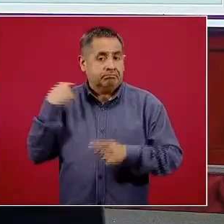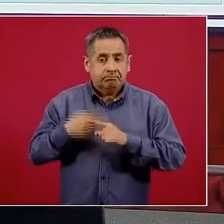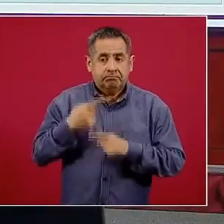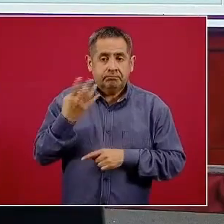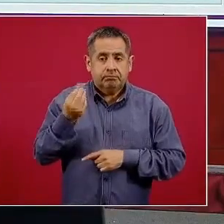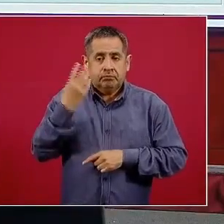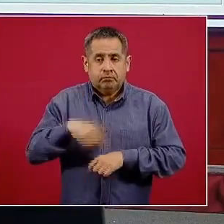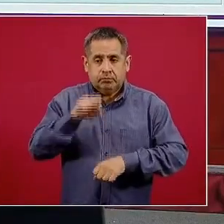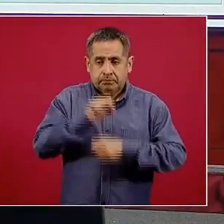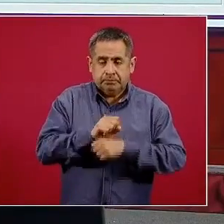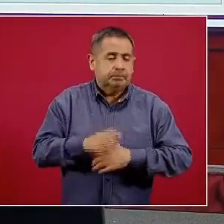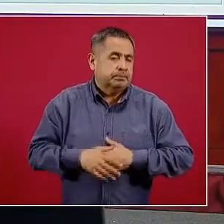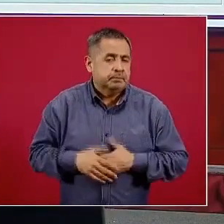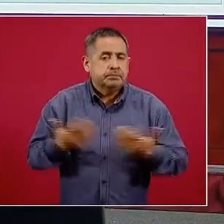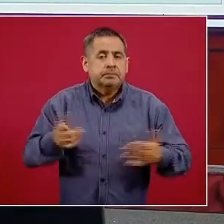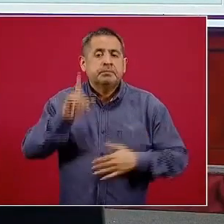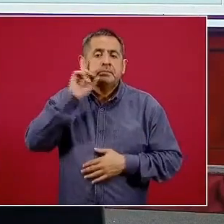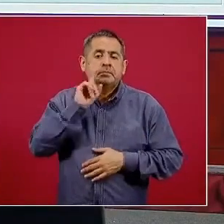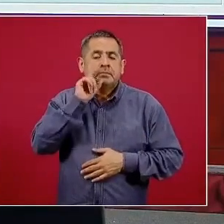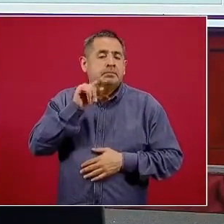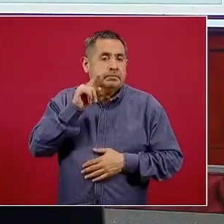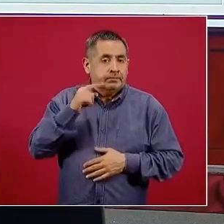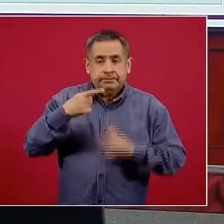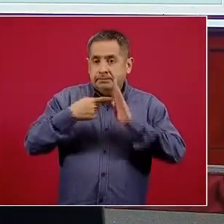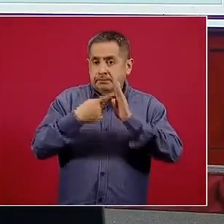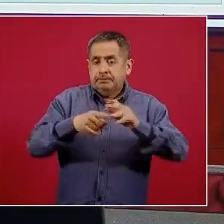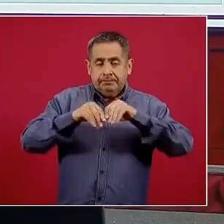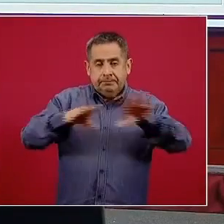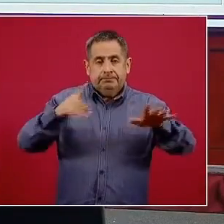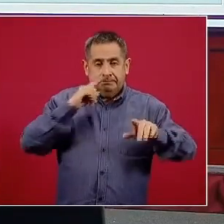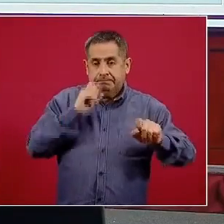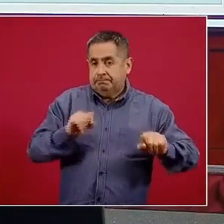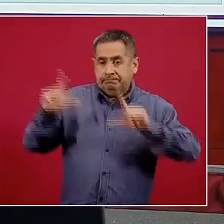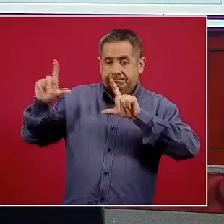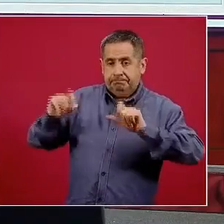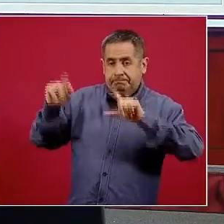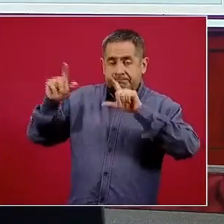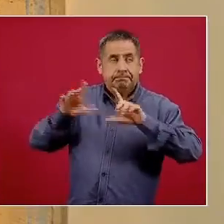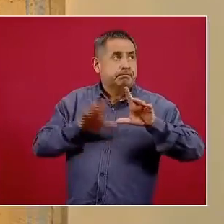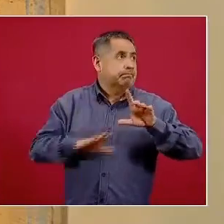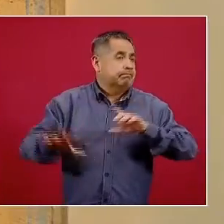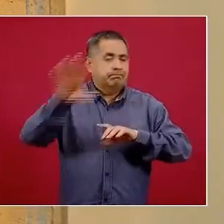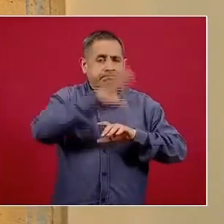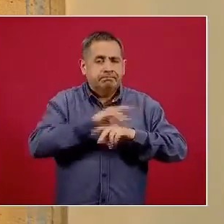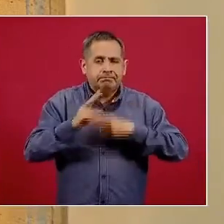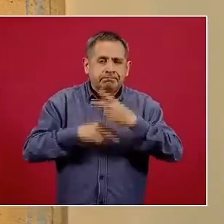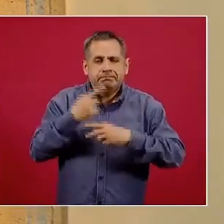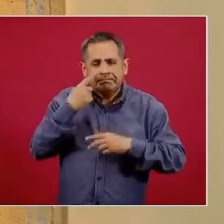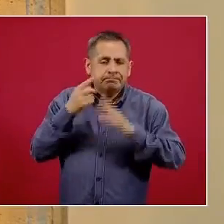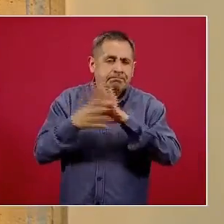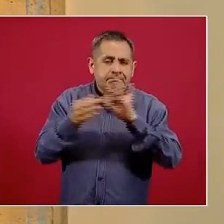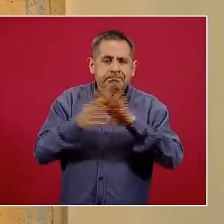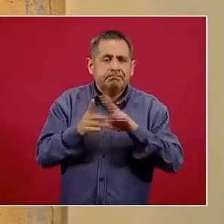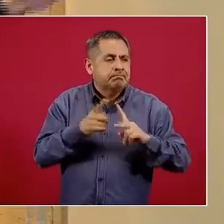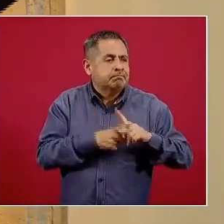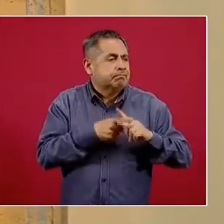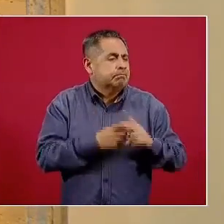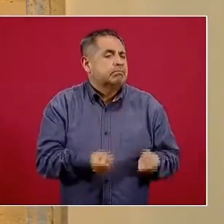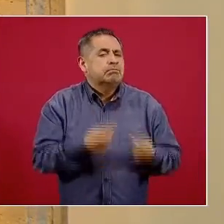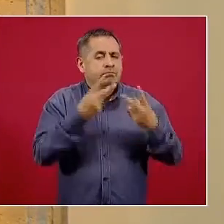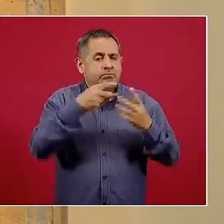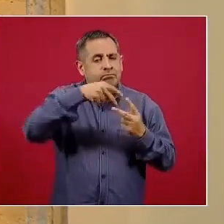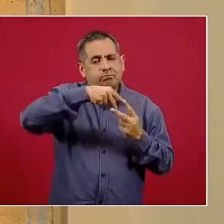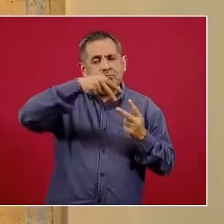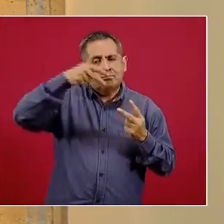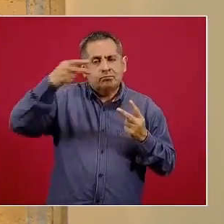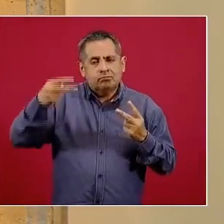Entonces, a partir de mañana vamos a empezar a ver en los escenarios nacionales. Lo que vamos a ver ahora en la estimación es